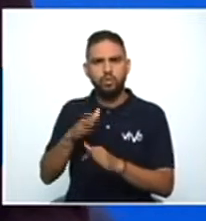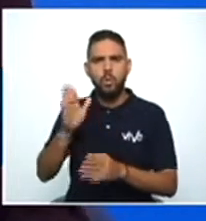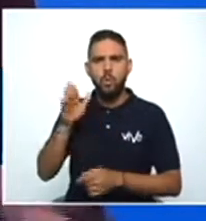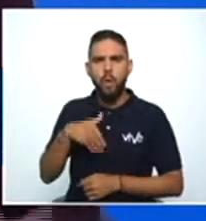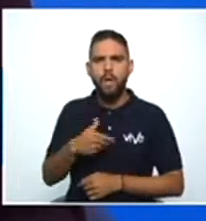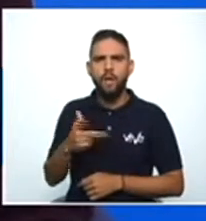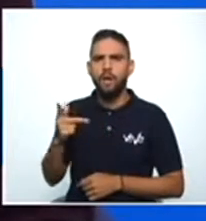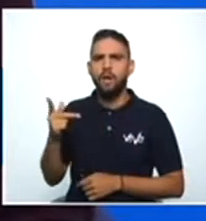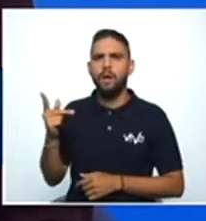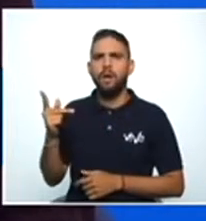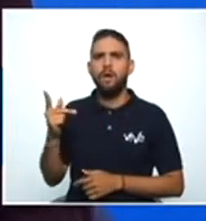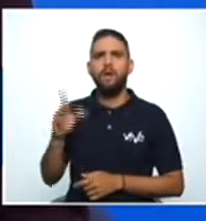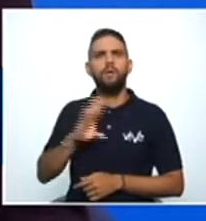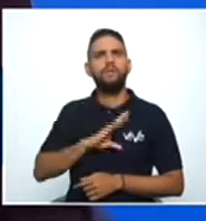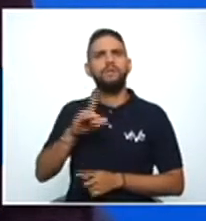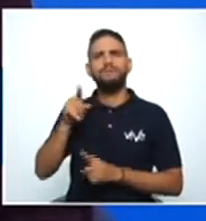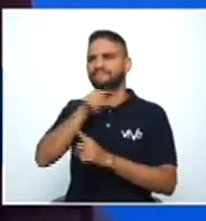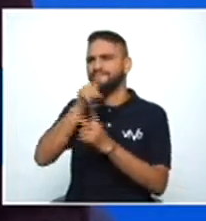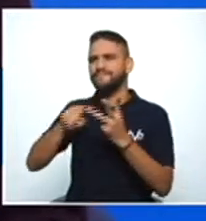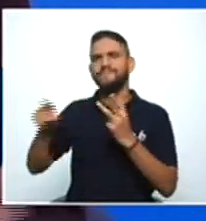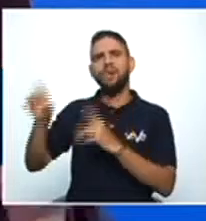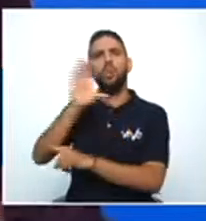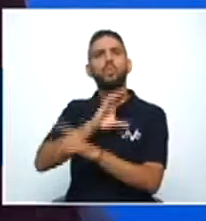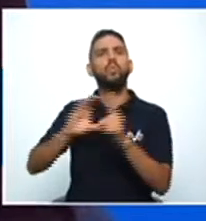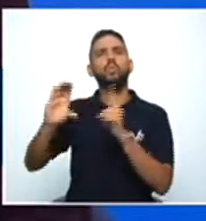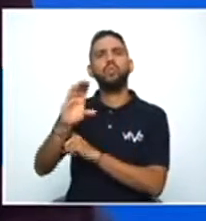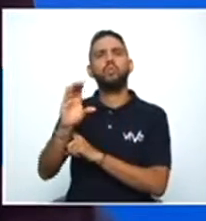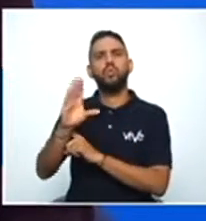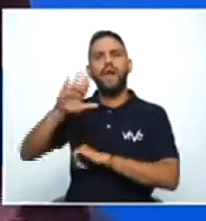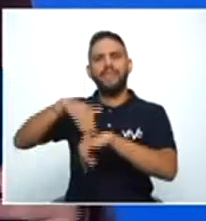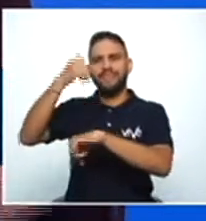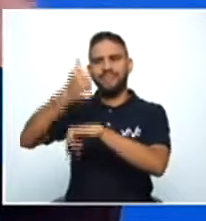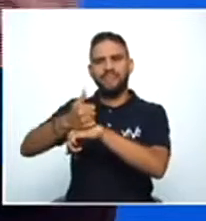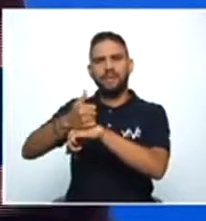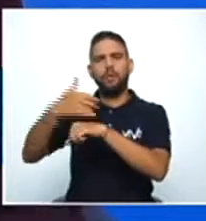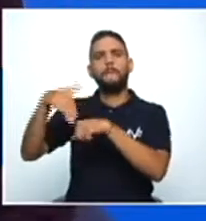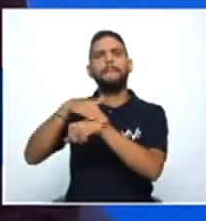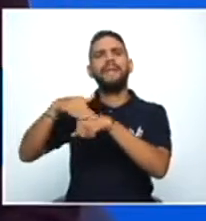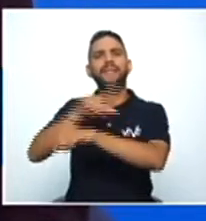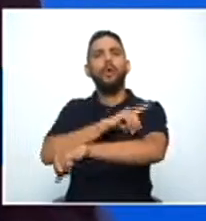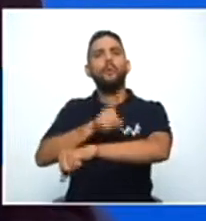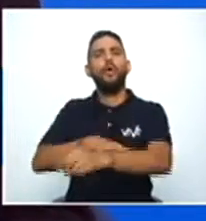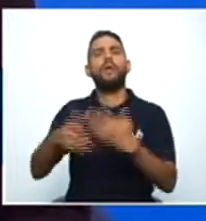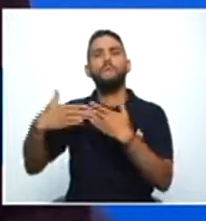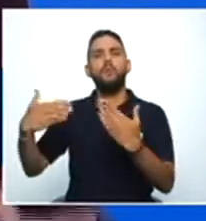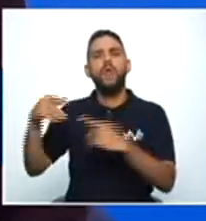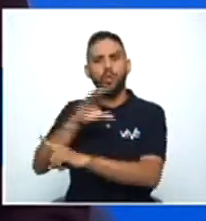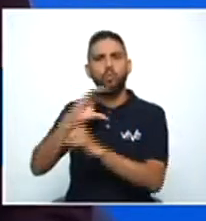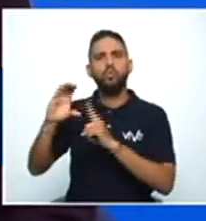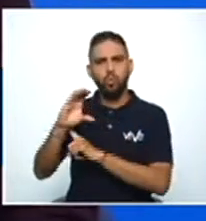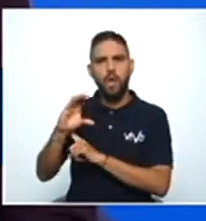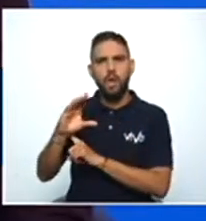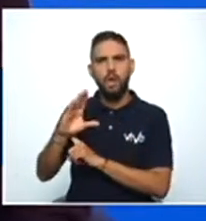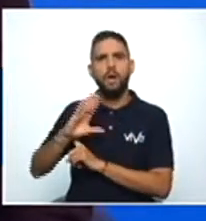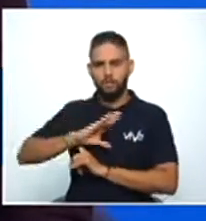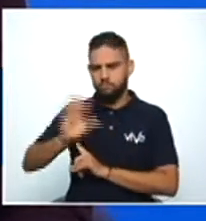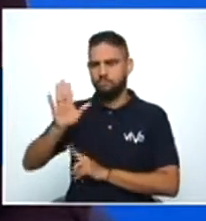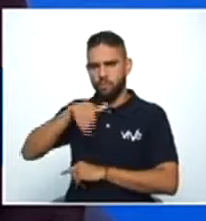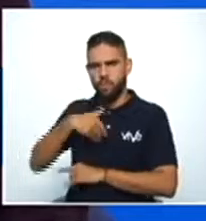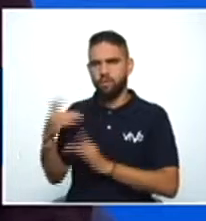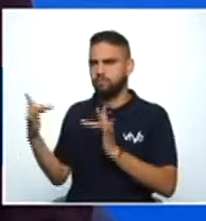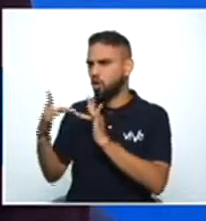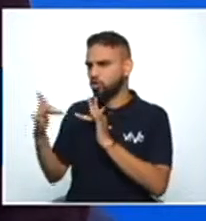pueden acudir a los gabinetes culturales que serían las direcciones generales regionales del ministerio del poder popular para la cultura y en ese sentido ellos pueden